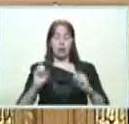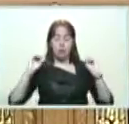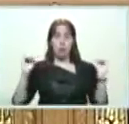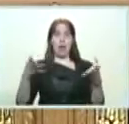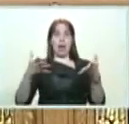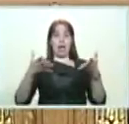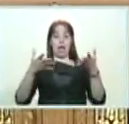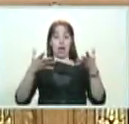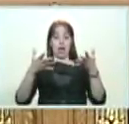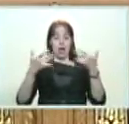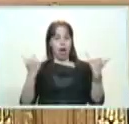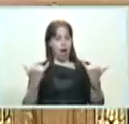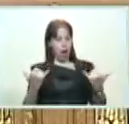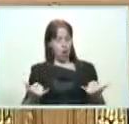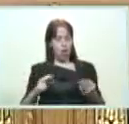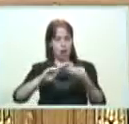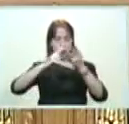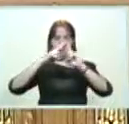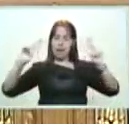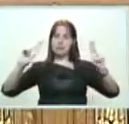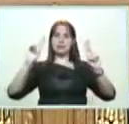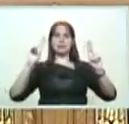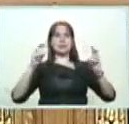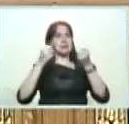Milagrosamente llegó la paz, como lo dijimos, está bien.